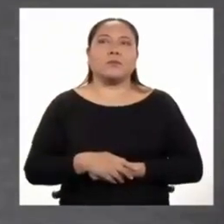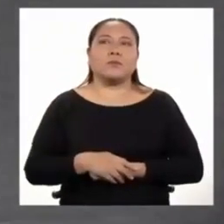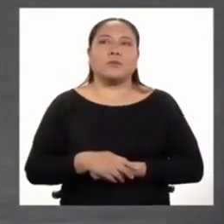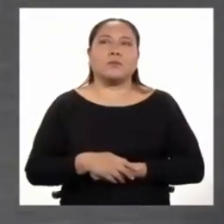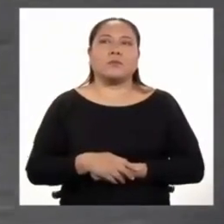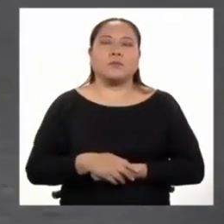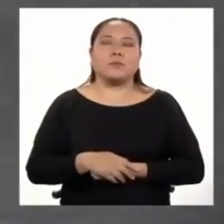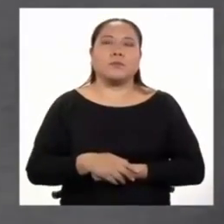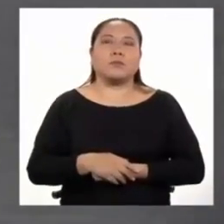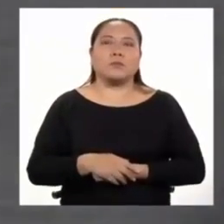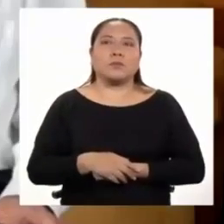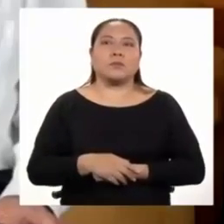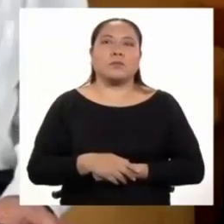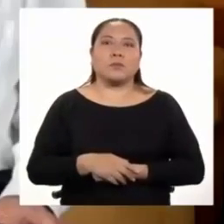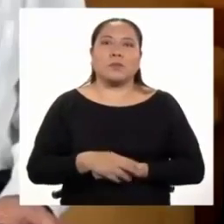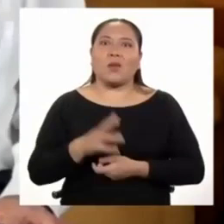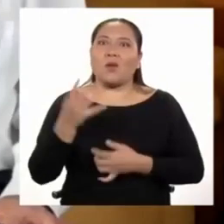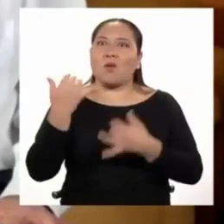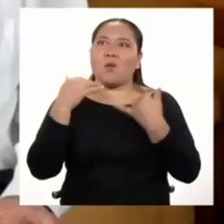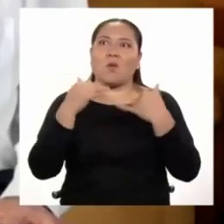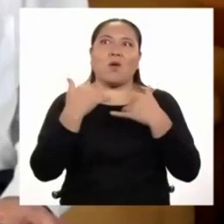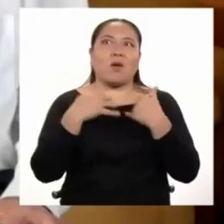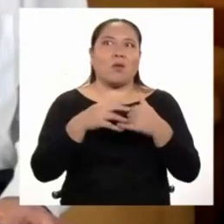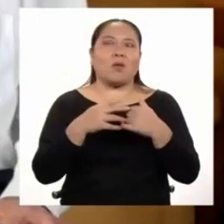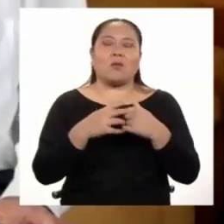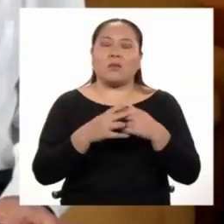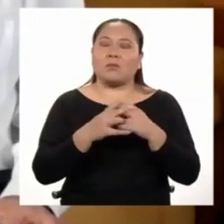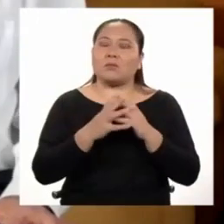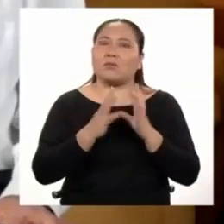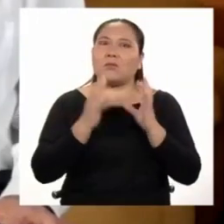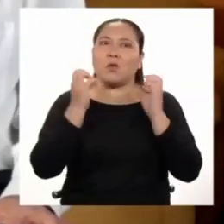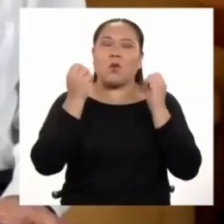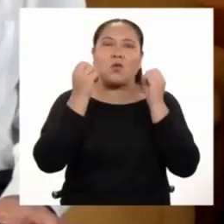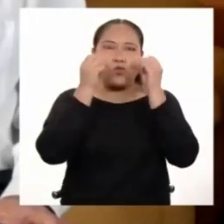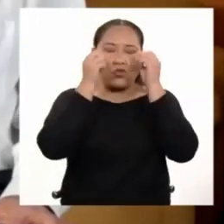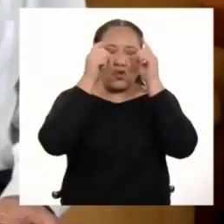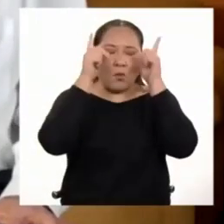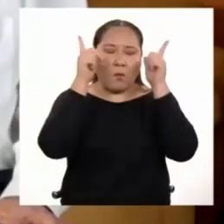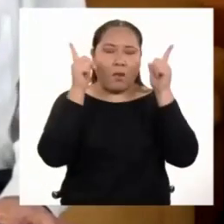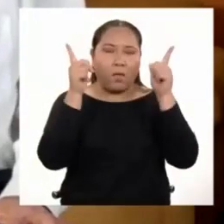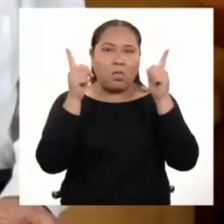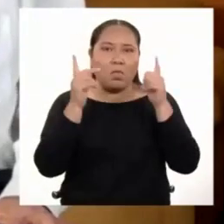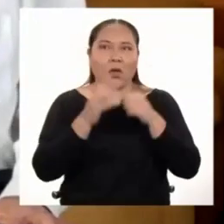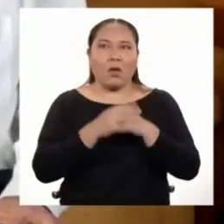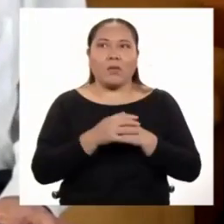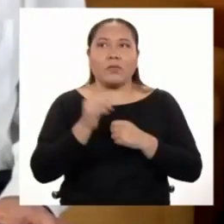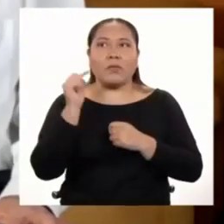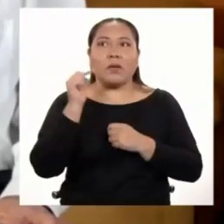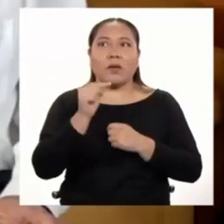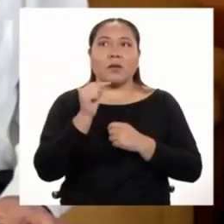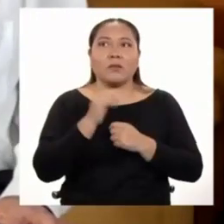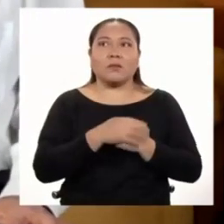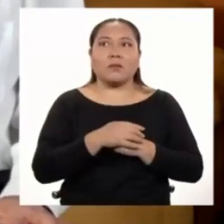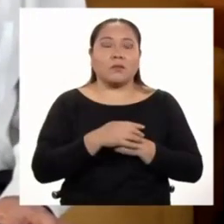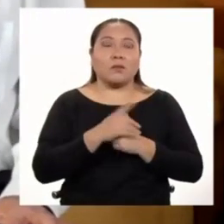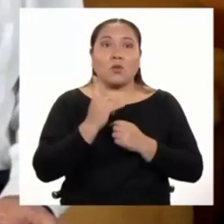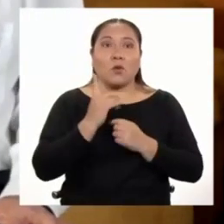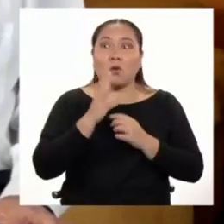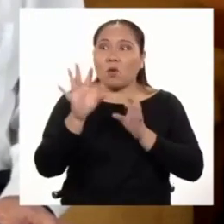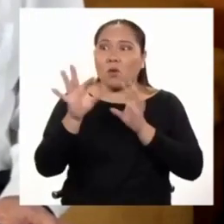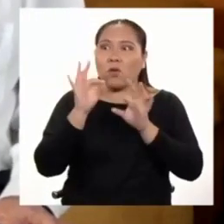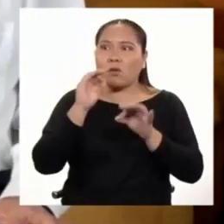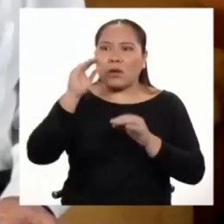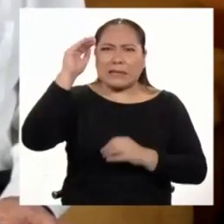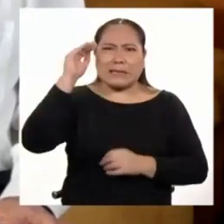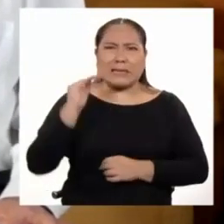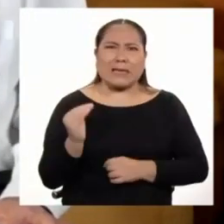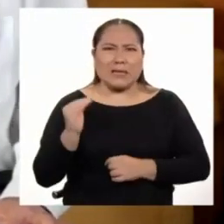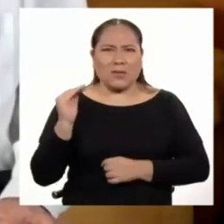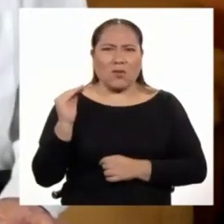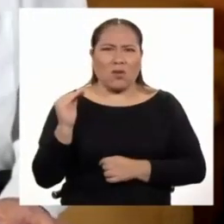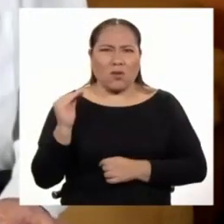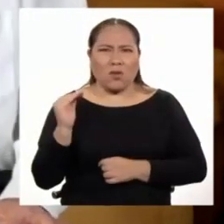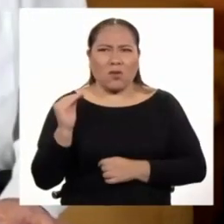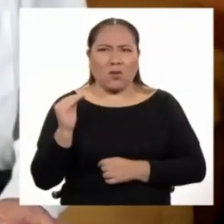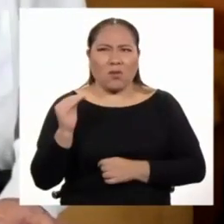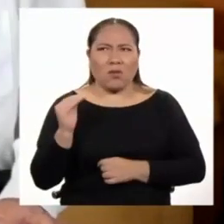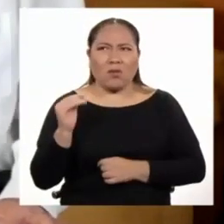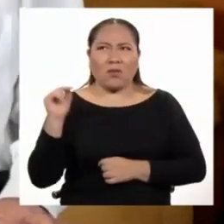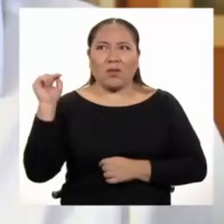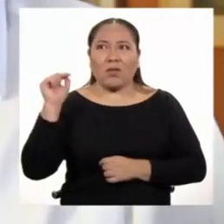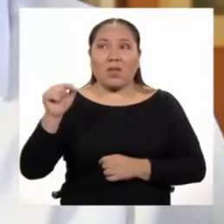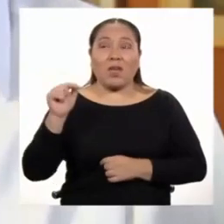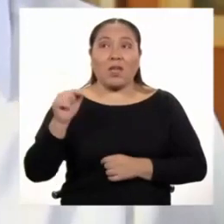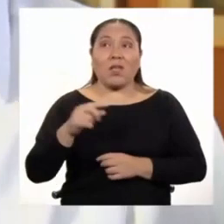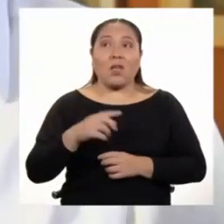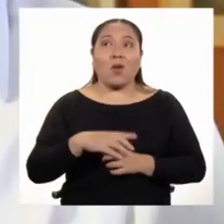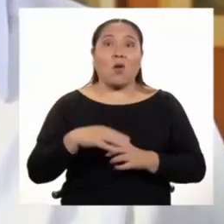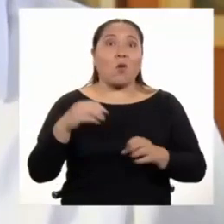Pero fuera de serie, ¿no? El Capi era también de los que no podías imaginar con el tamaño que tenía. Y era cada vez que